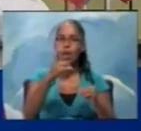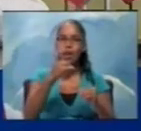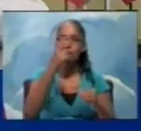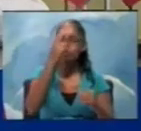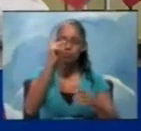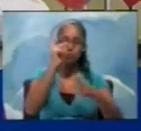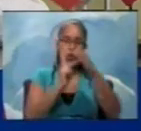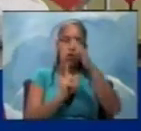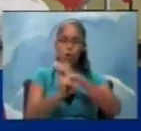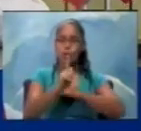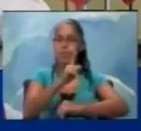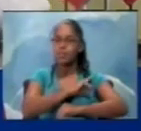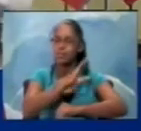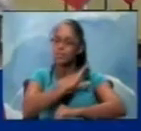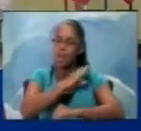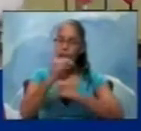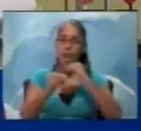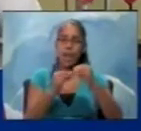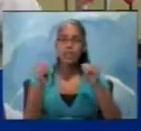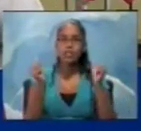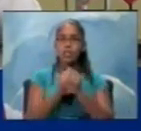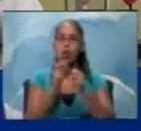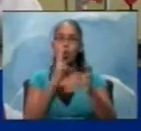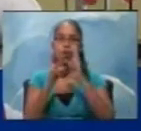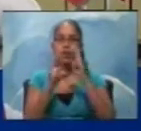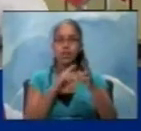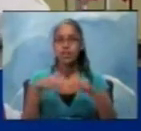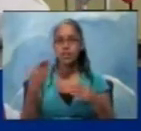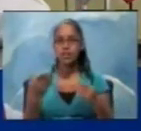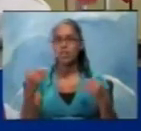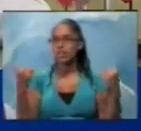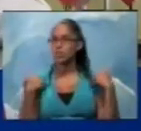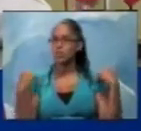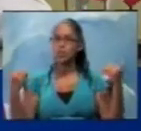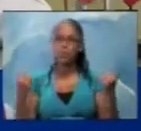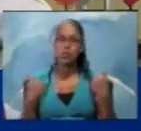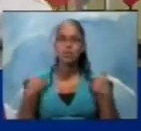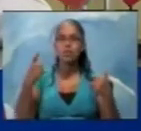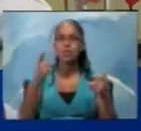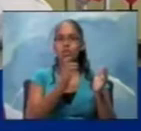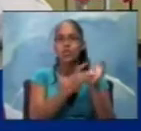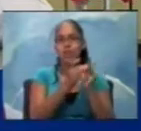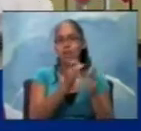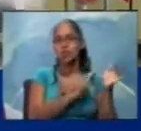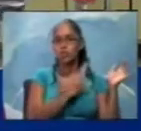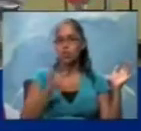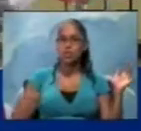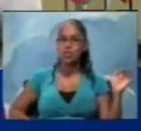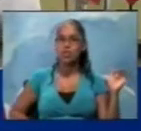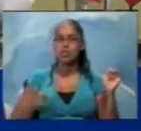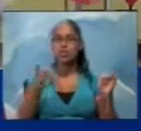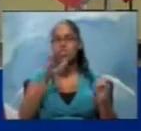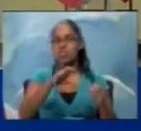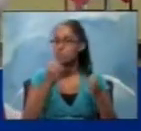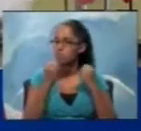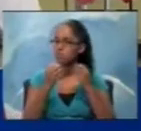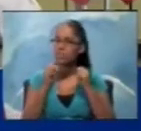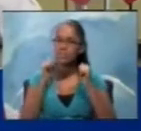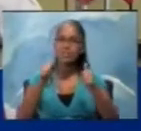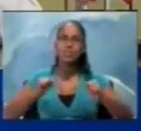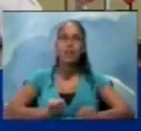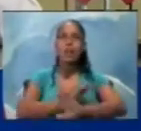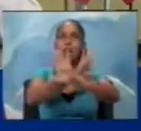profecías mesiánicas con relación a los sufrimientos del Mesías. Eso está bien claro en el